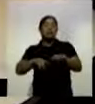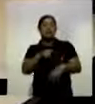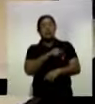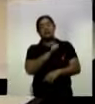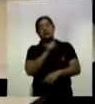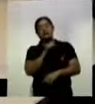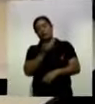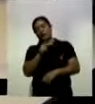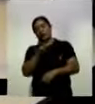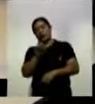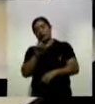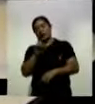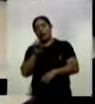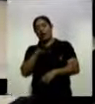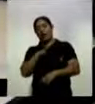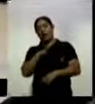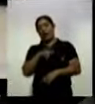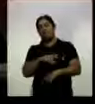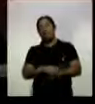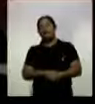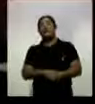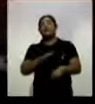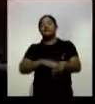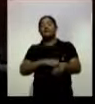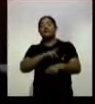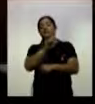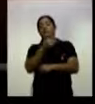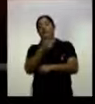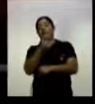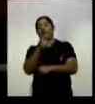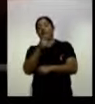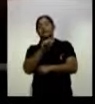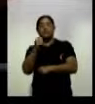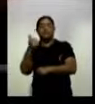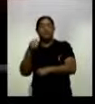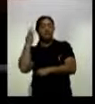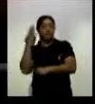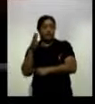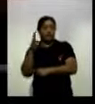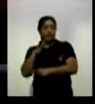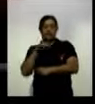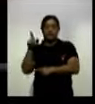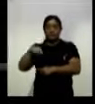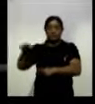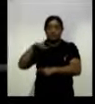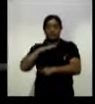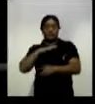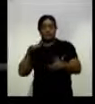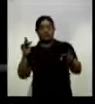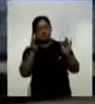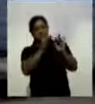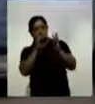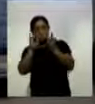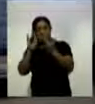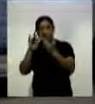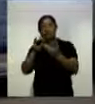Higareda informó que este 26 y 27 de mayo el CEPUEDE, a través del Servicio Nacional de Empleo, realizará un proceso de vinculación laboral virtual